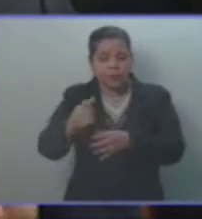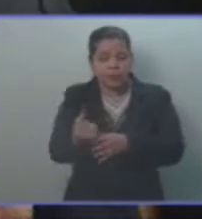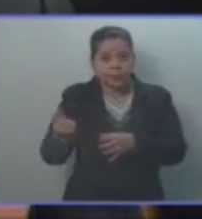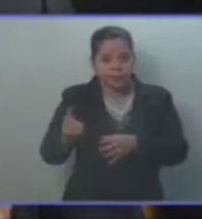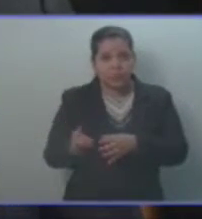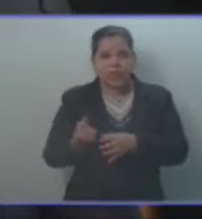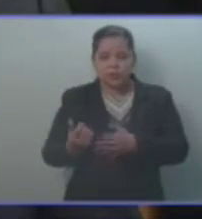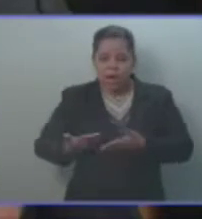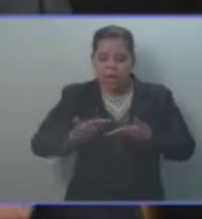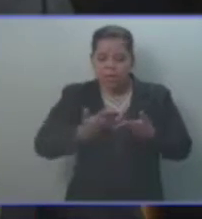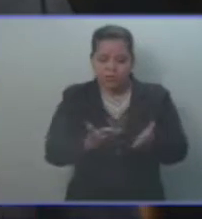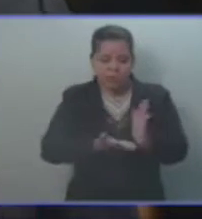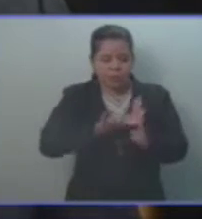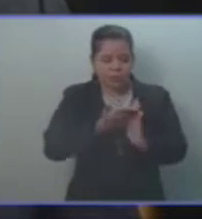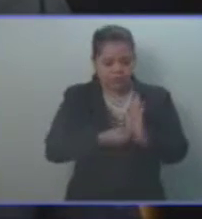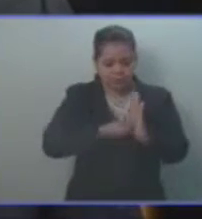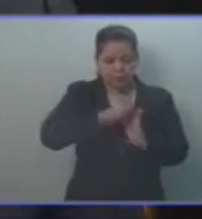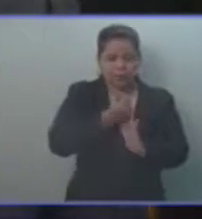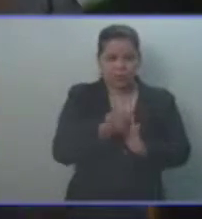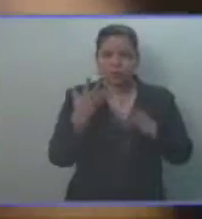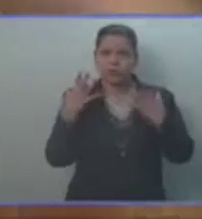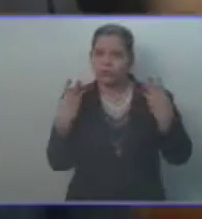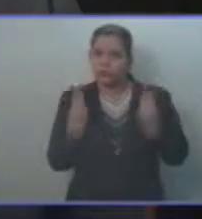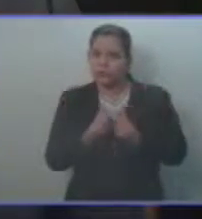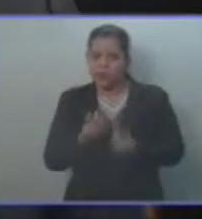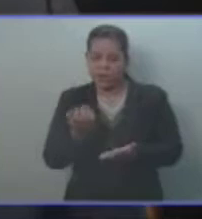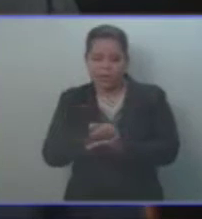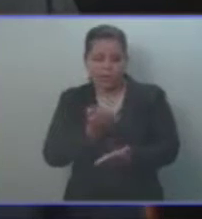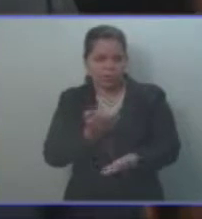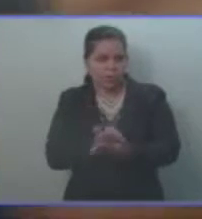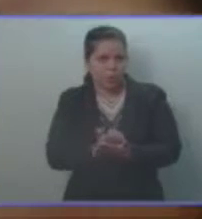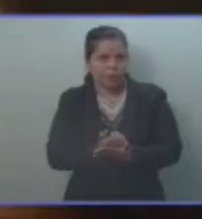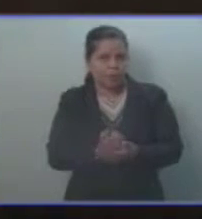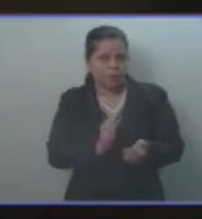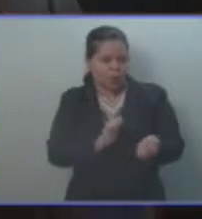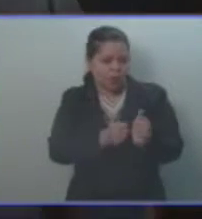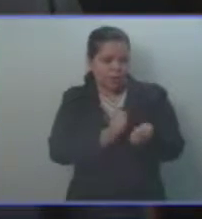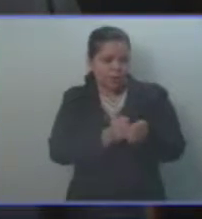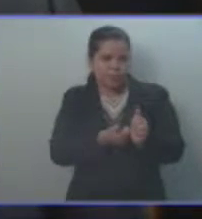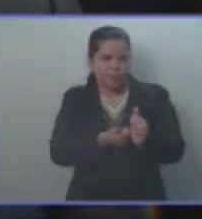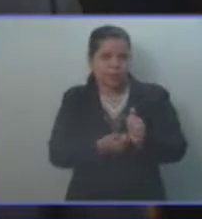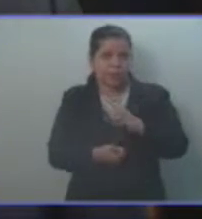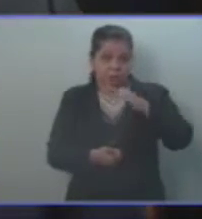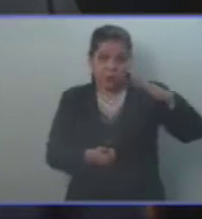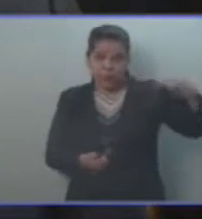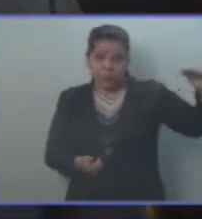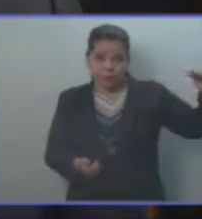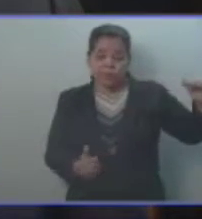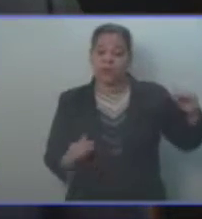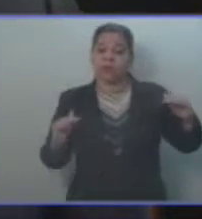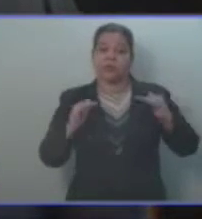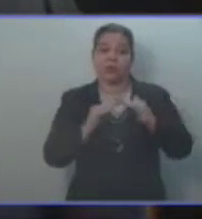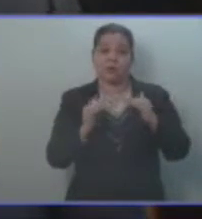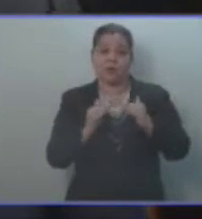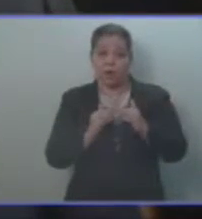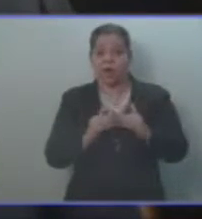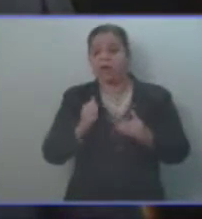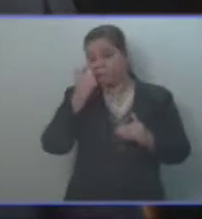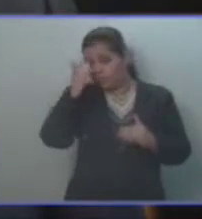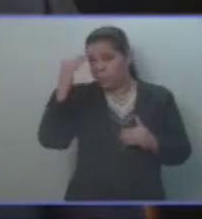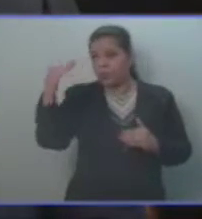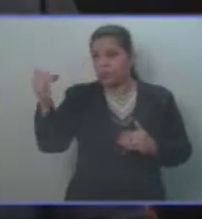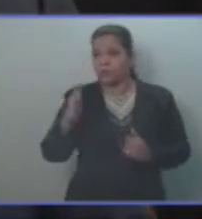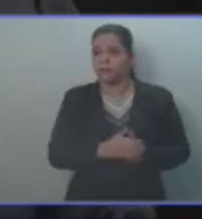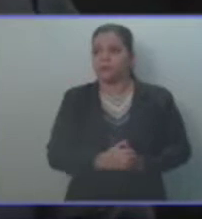desarrollo económico, social, cultural, deportivo de nuestro país. ¿Por qué no decirlo también político?